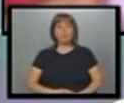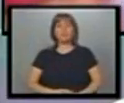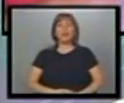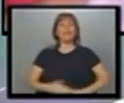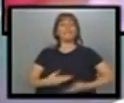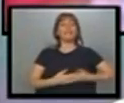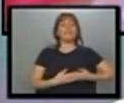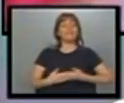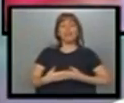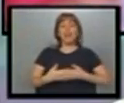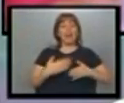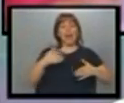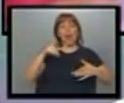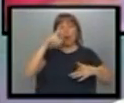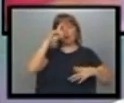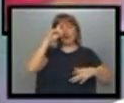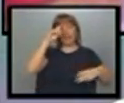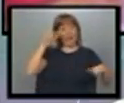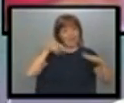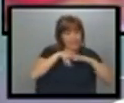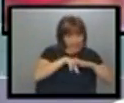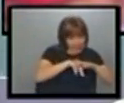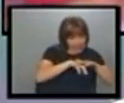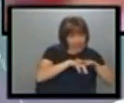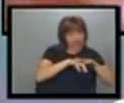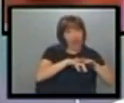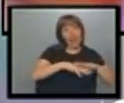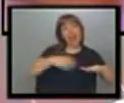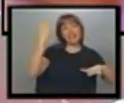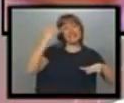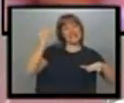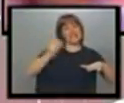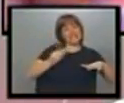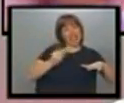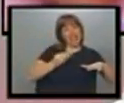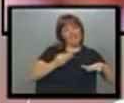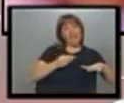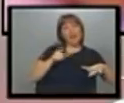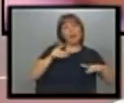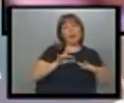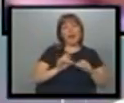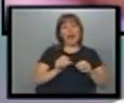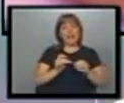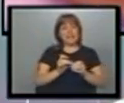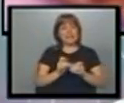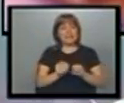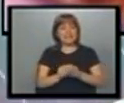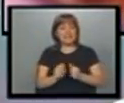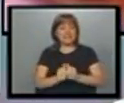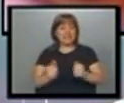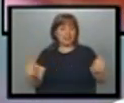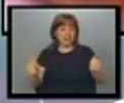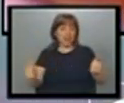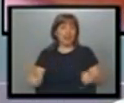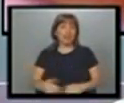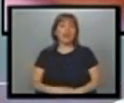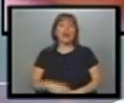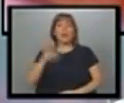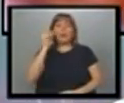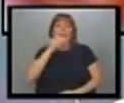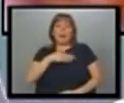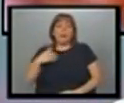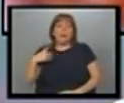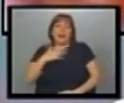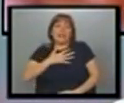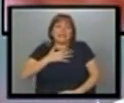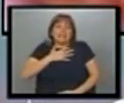sábado. Imagínense cómo están esos papás, entre la alegría, la angustia, la preocupación, pero también la